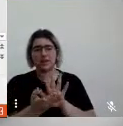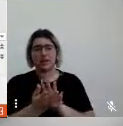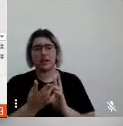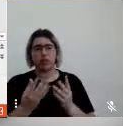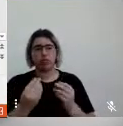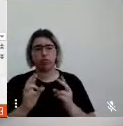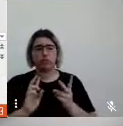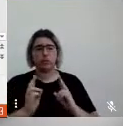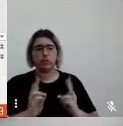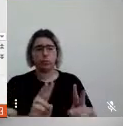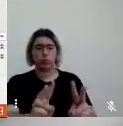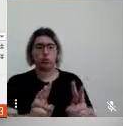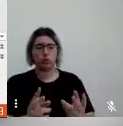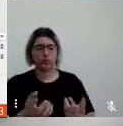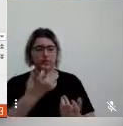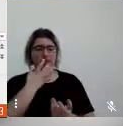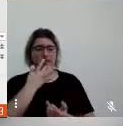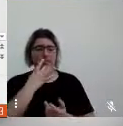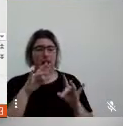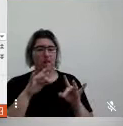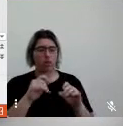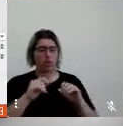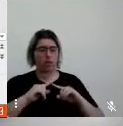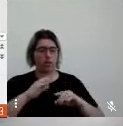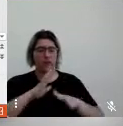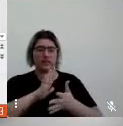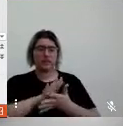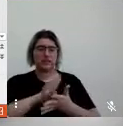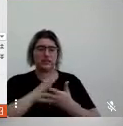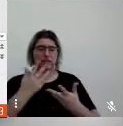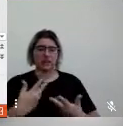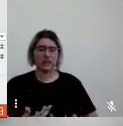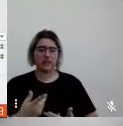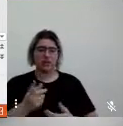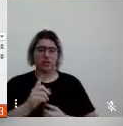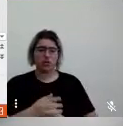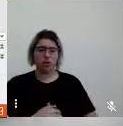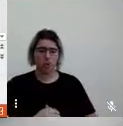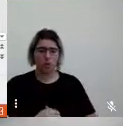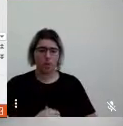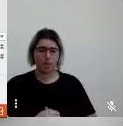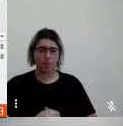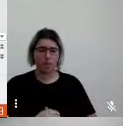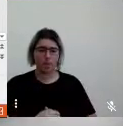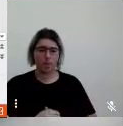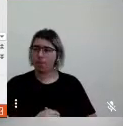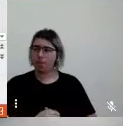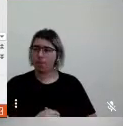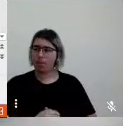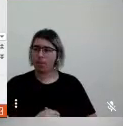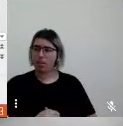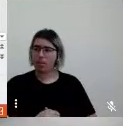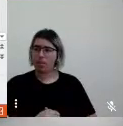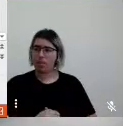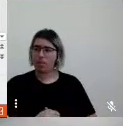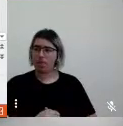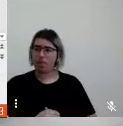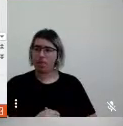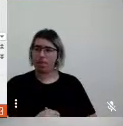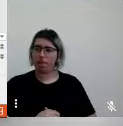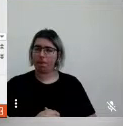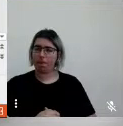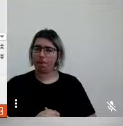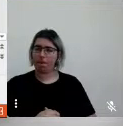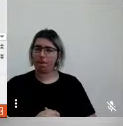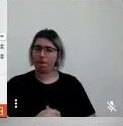de azúcar no nos va a aportar tranquilidad. Pero, ¿el azúcar es comida por los probióticos o es